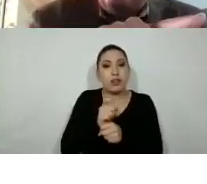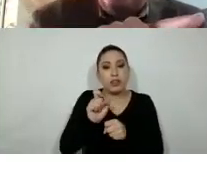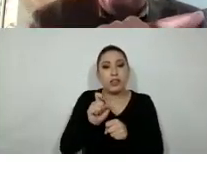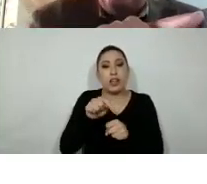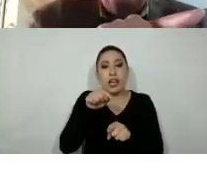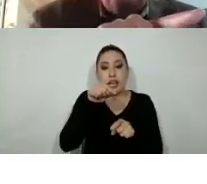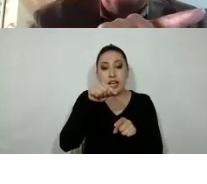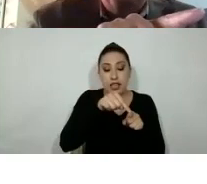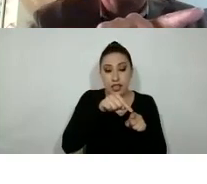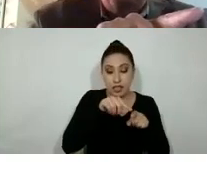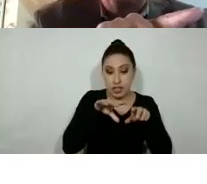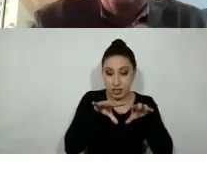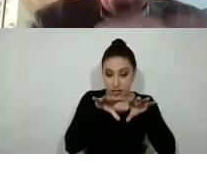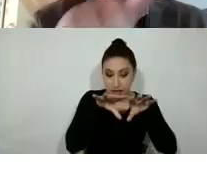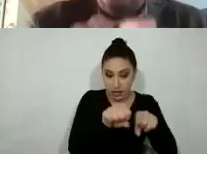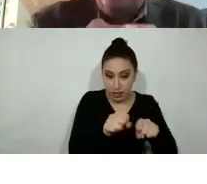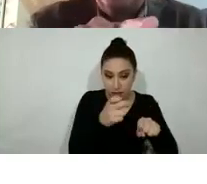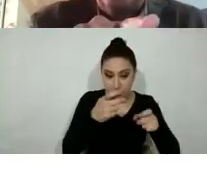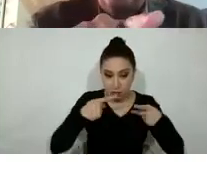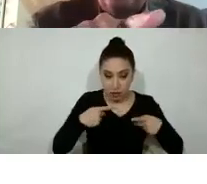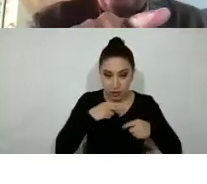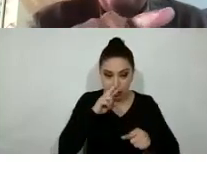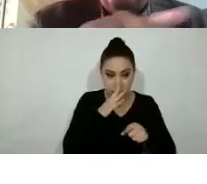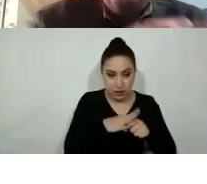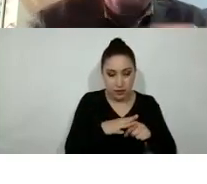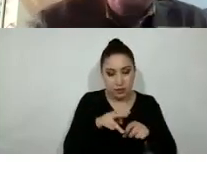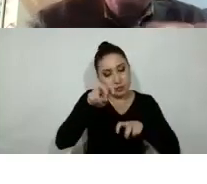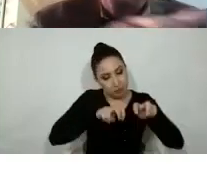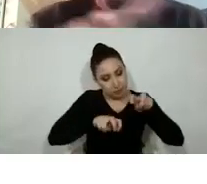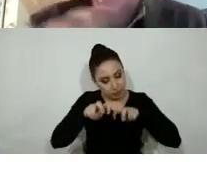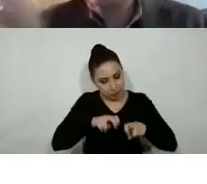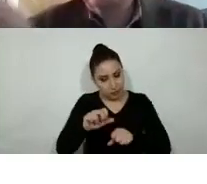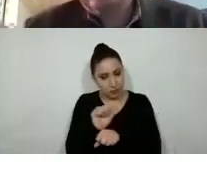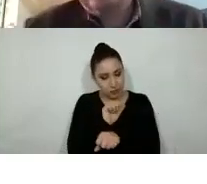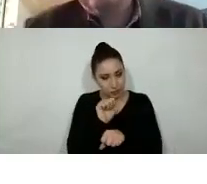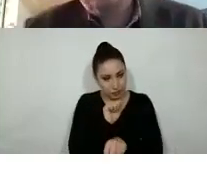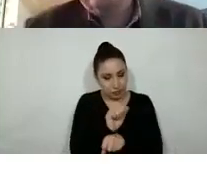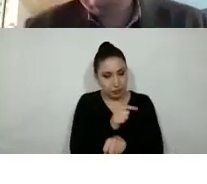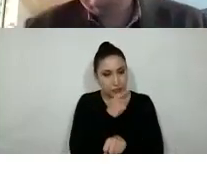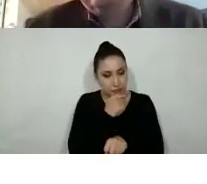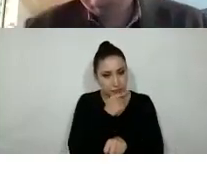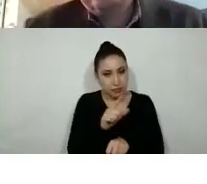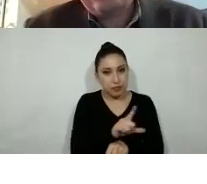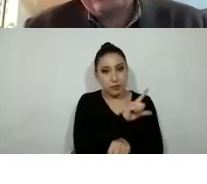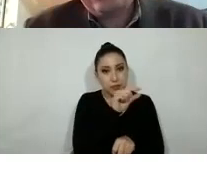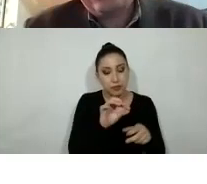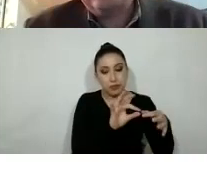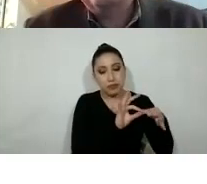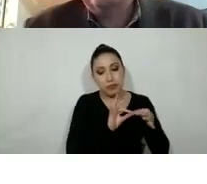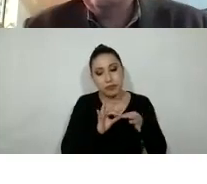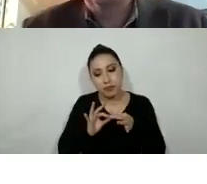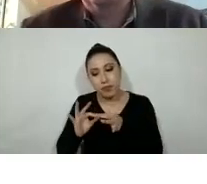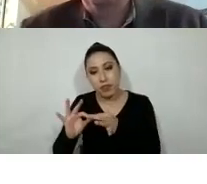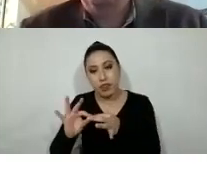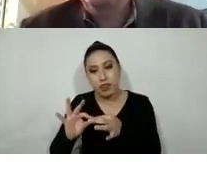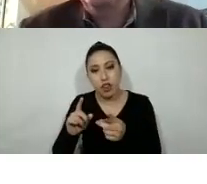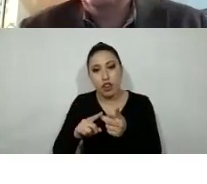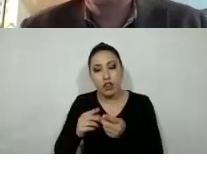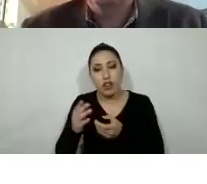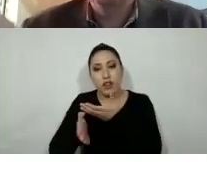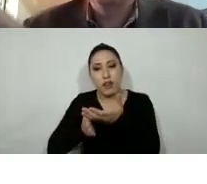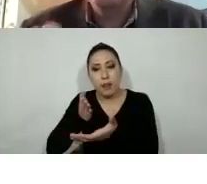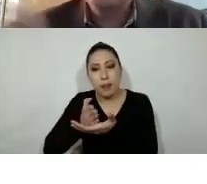ahí, del momento de la detención, lo sube a la patrulla y el primer traslado es a la certificación